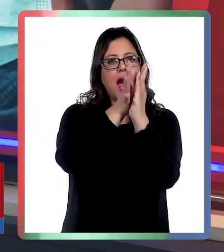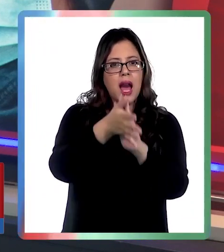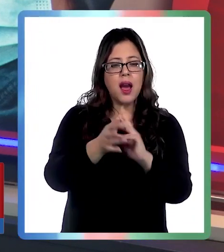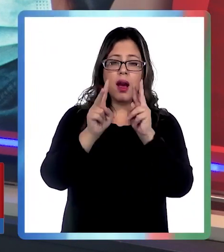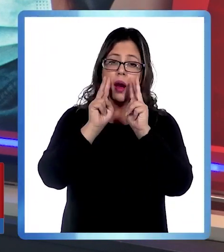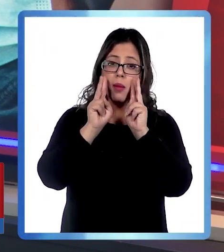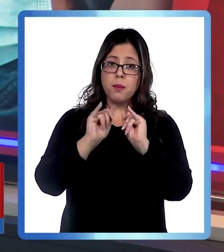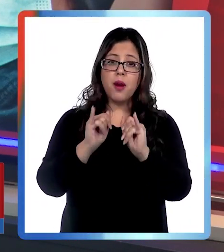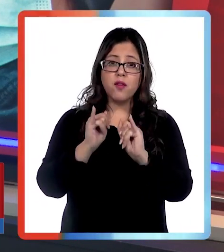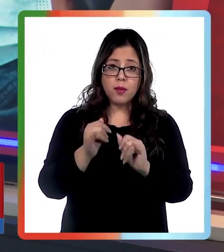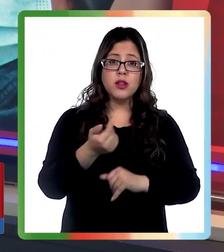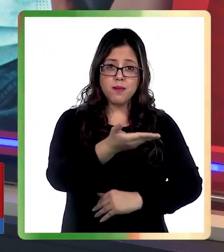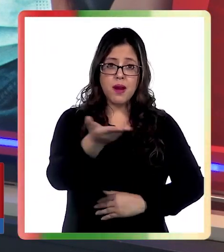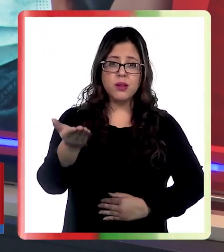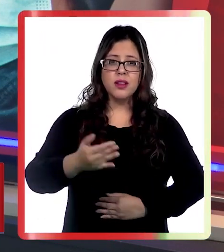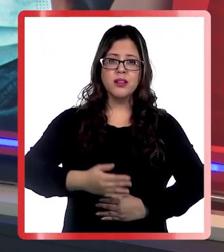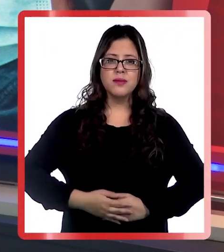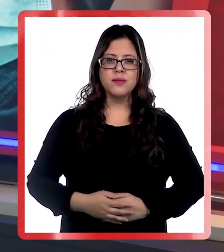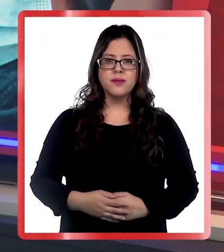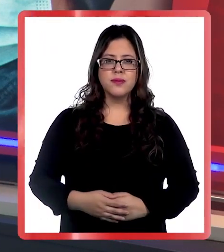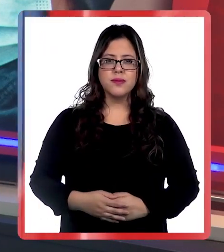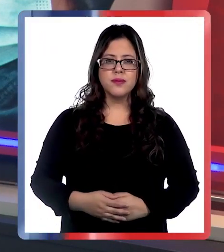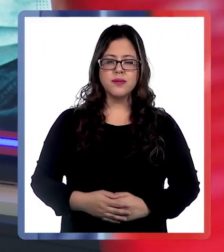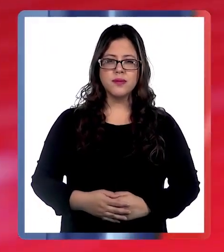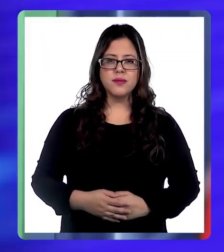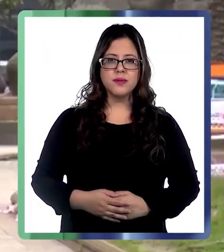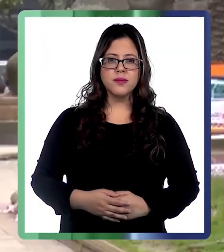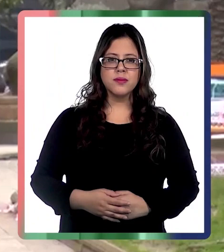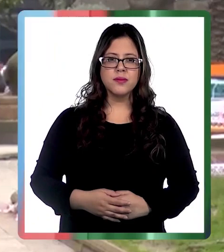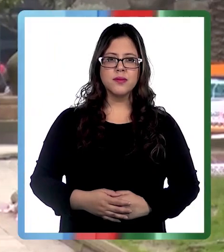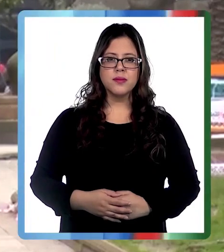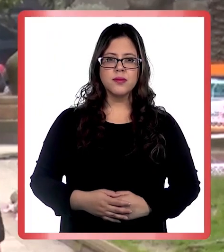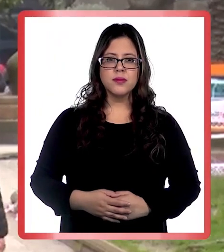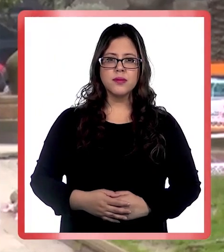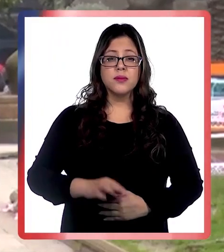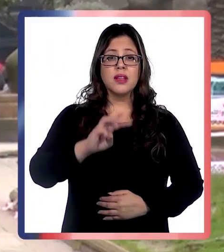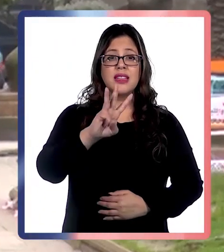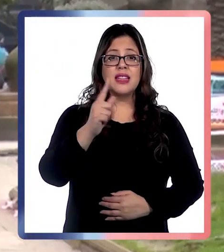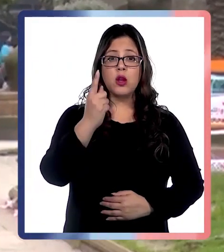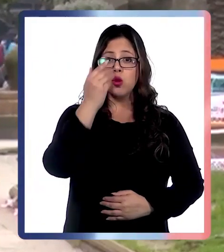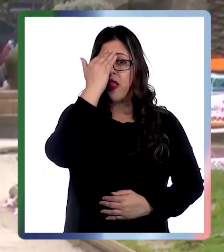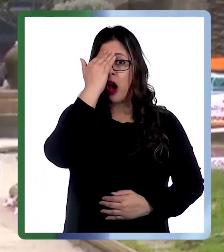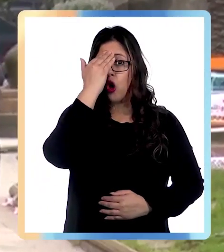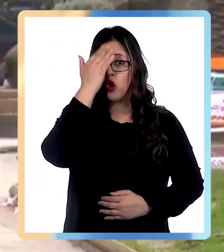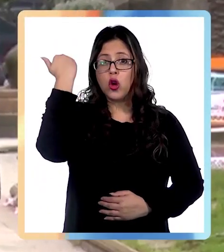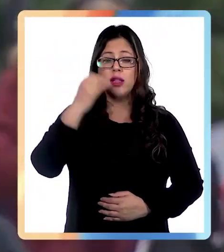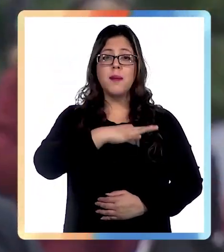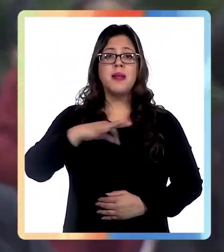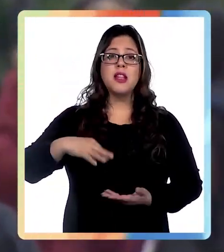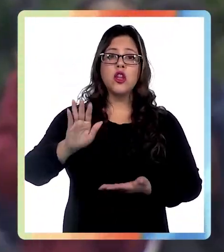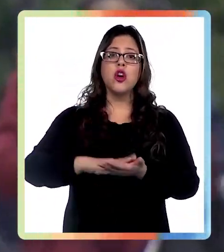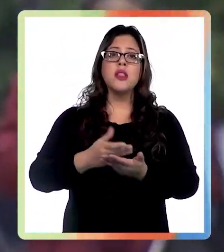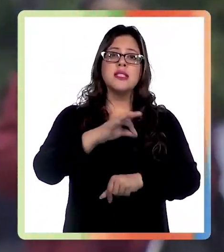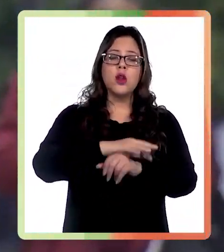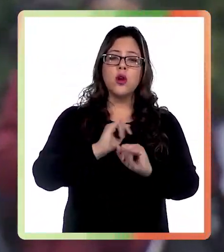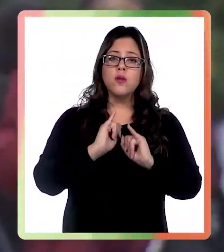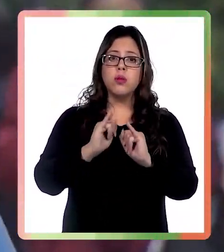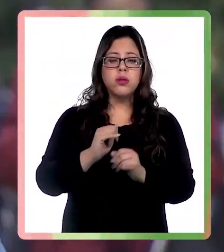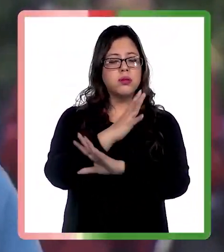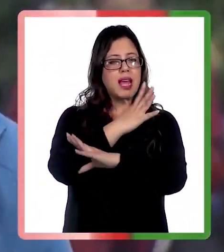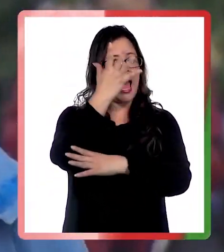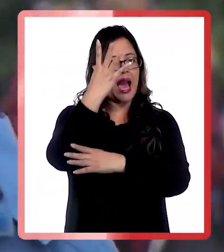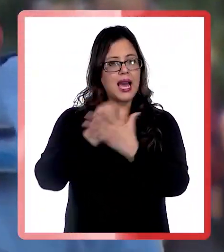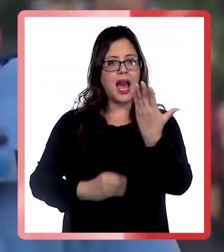araucanía Universidad Autónoma televisión no se Informa el pasado 31 de agosto el Ministerio de